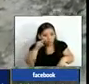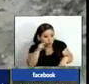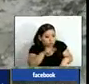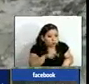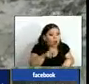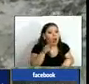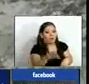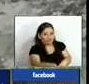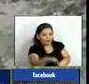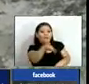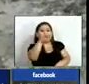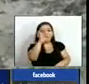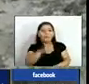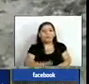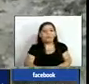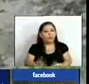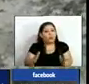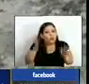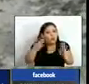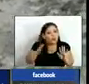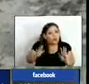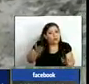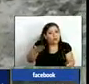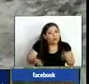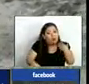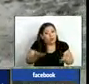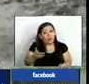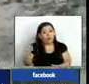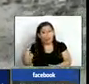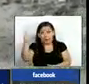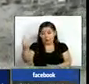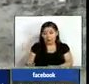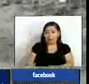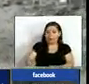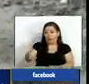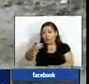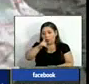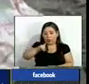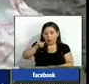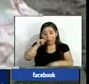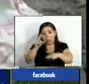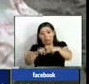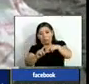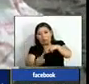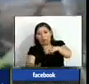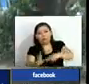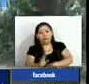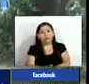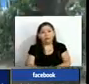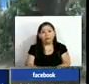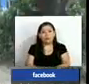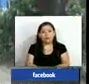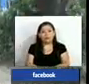pudo ser localizado. No se descarta que se encontraba en estado de ebriedad cuando, pues, perdió la vida.